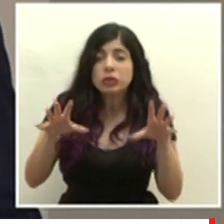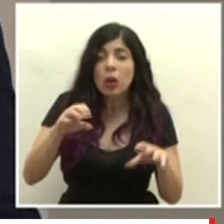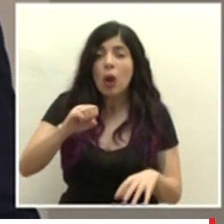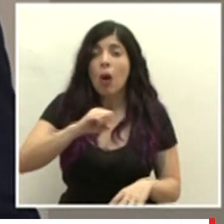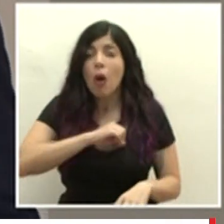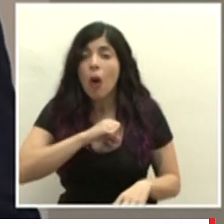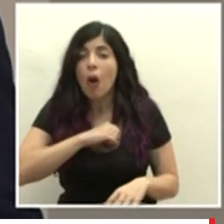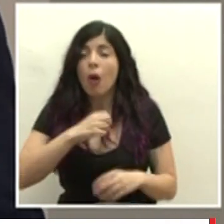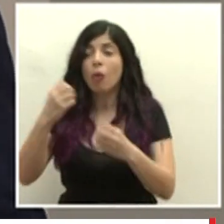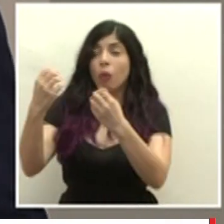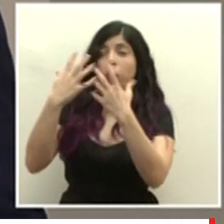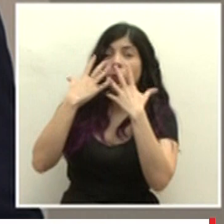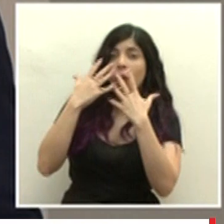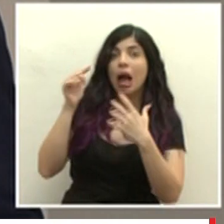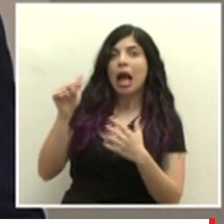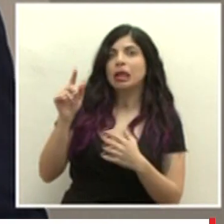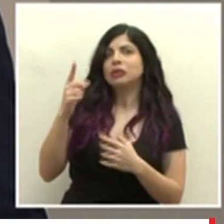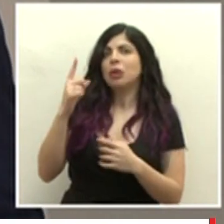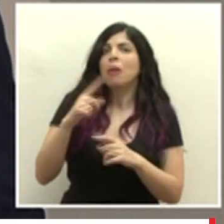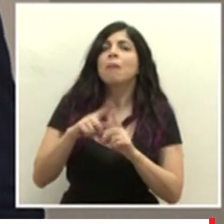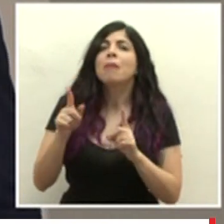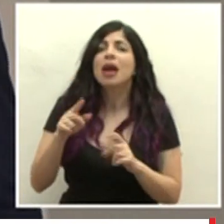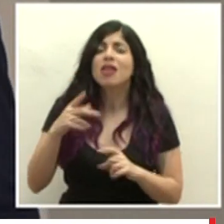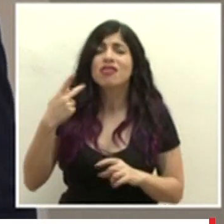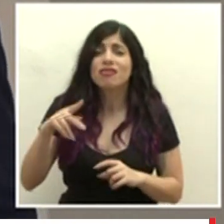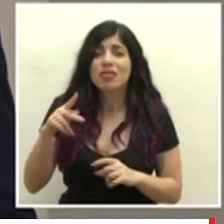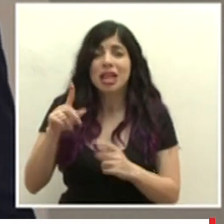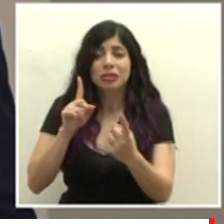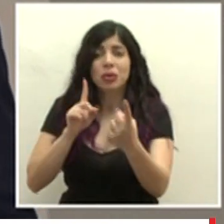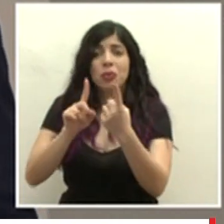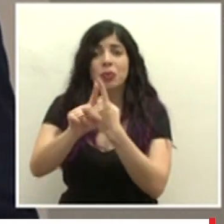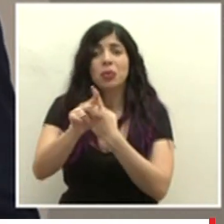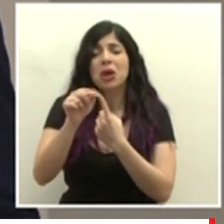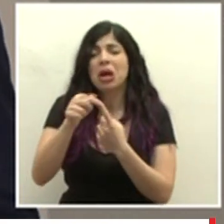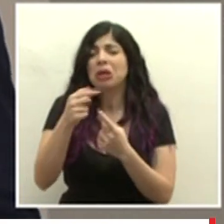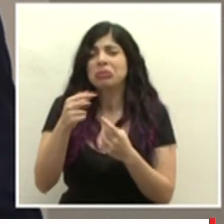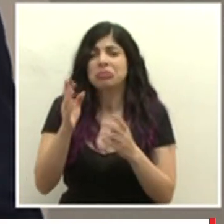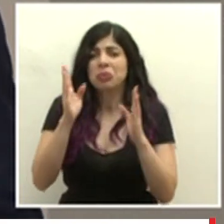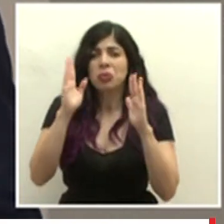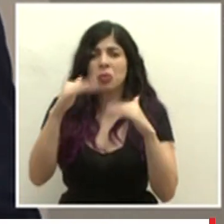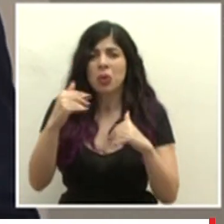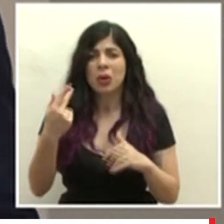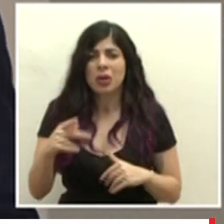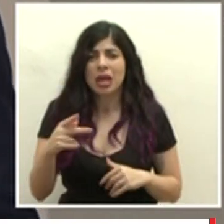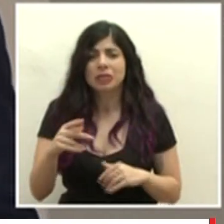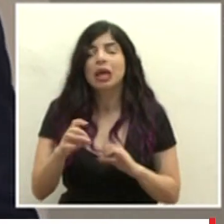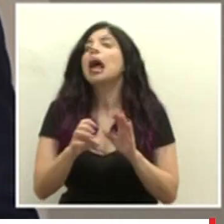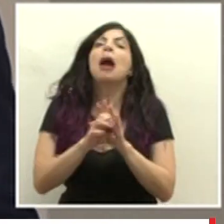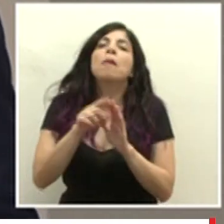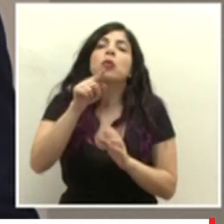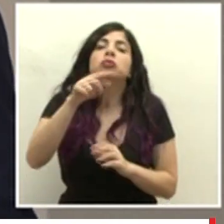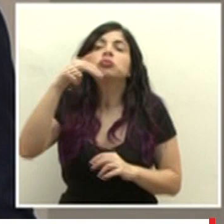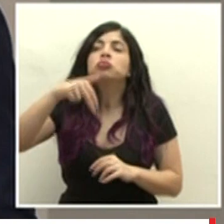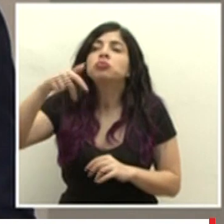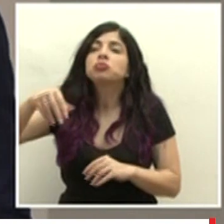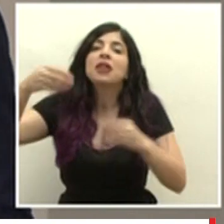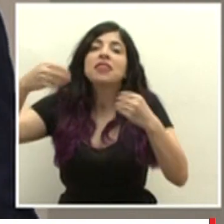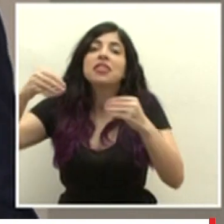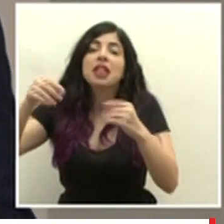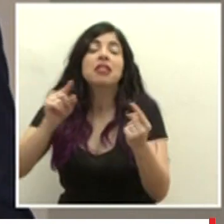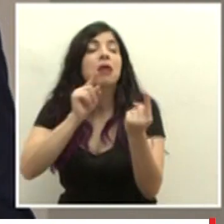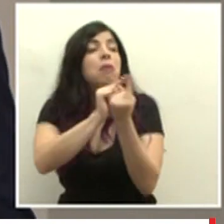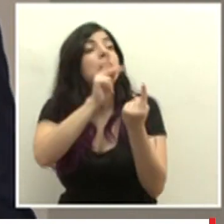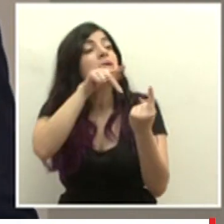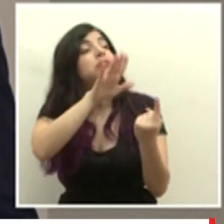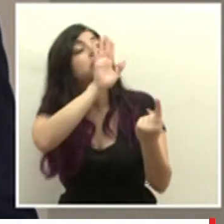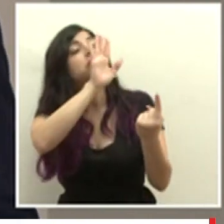haga encima suyo, el riesgo en realidad es prácticamente inexistente. O sea, que usted vaya en una tienda y que se topó con alguien y